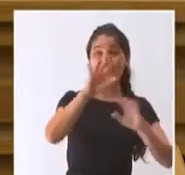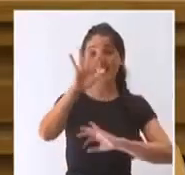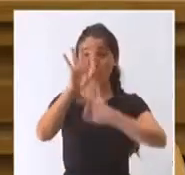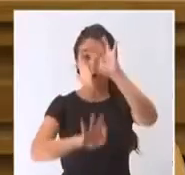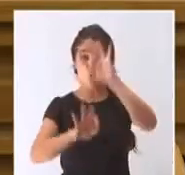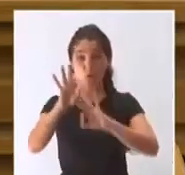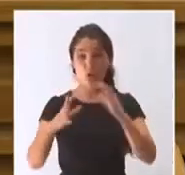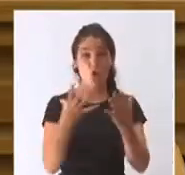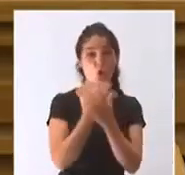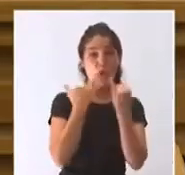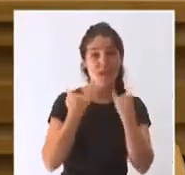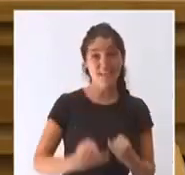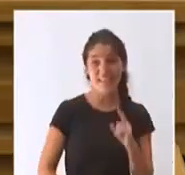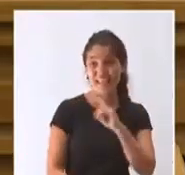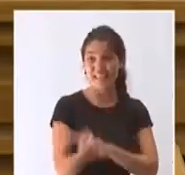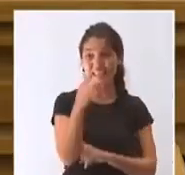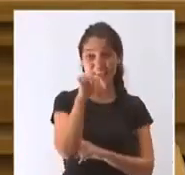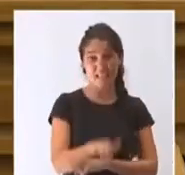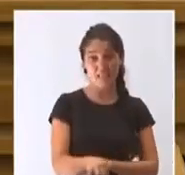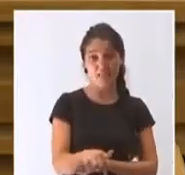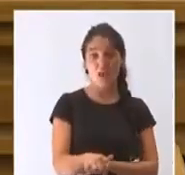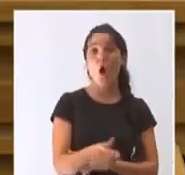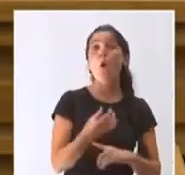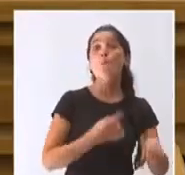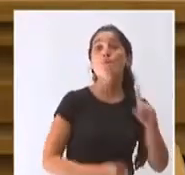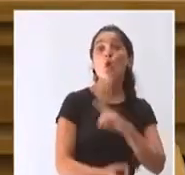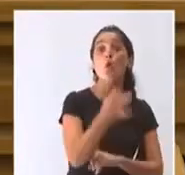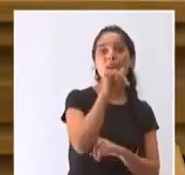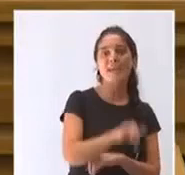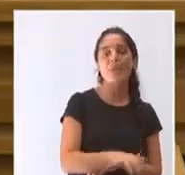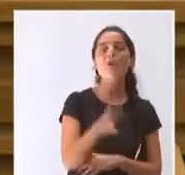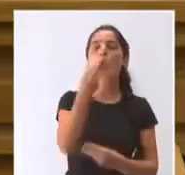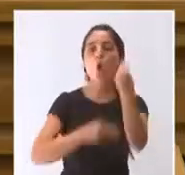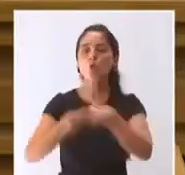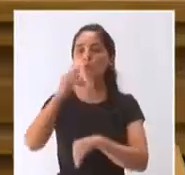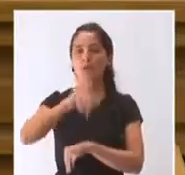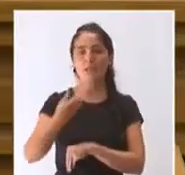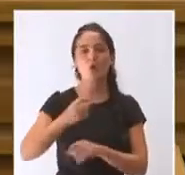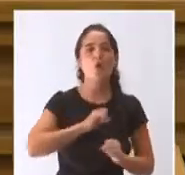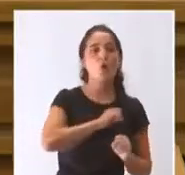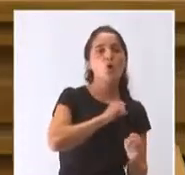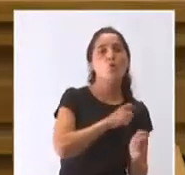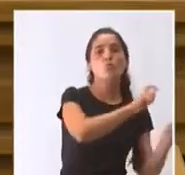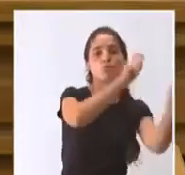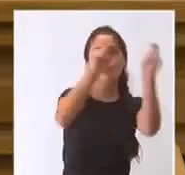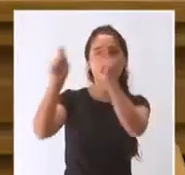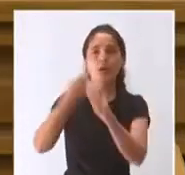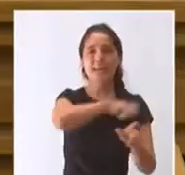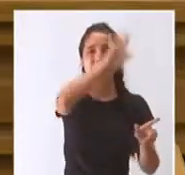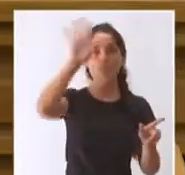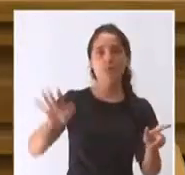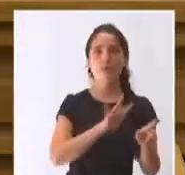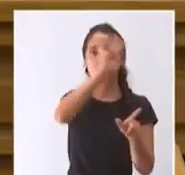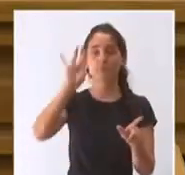produce aquí y que no se consume aquí somos exportadores en el resto de españa' es renovable limpia esto es un motivo de orgullo